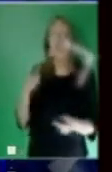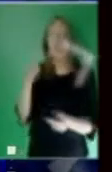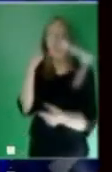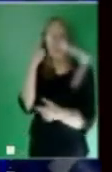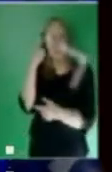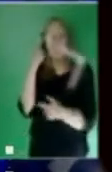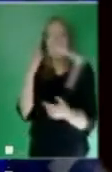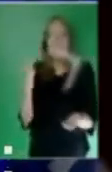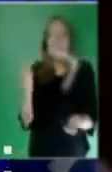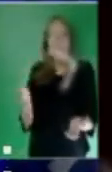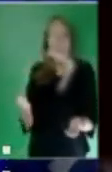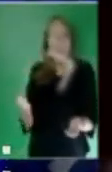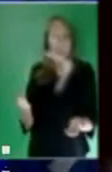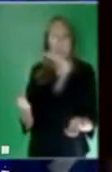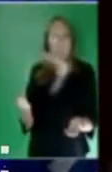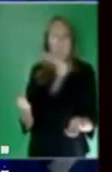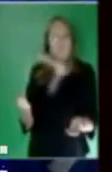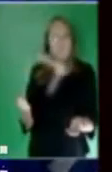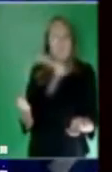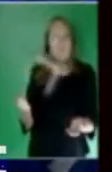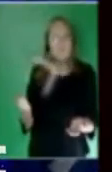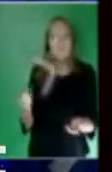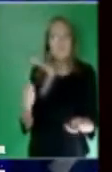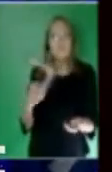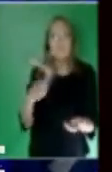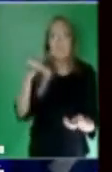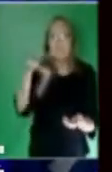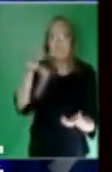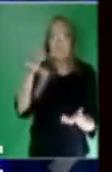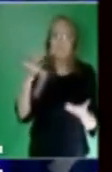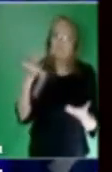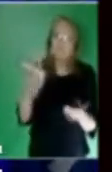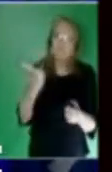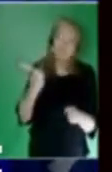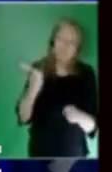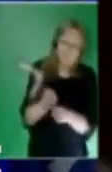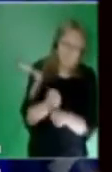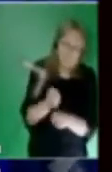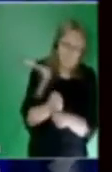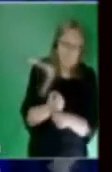consumo es el actual de las sociedades ricas.